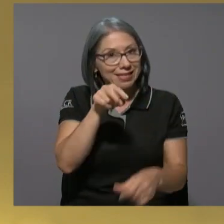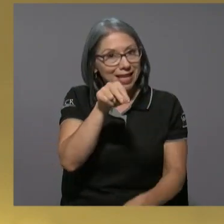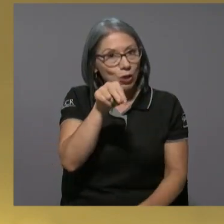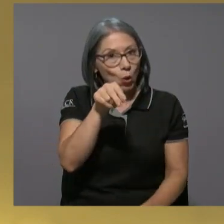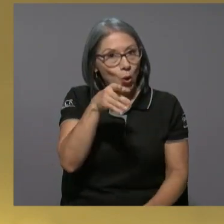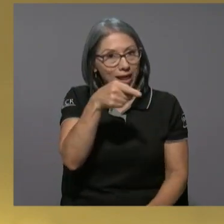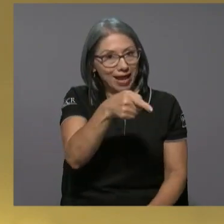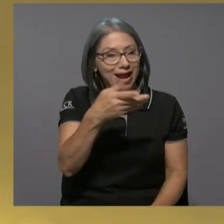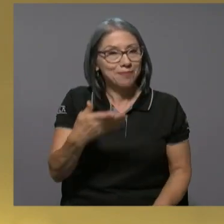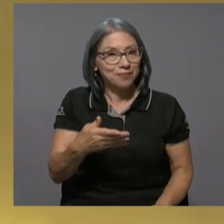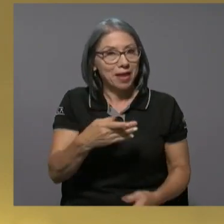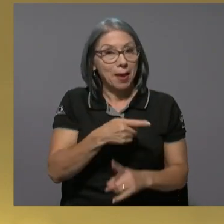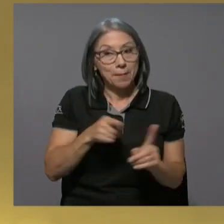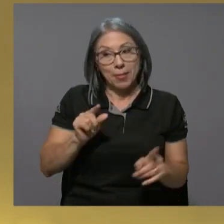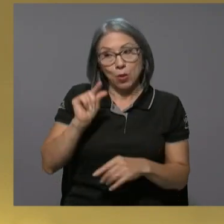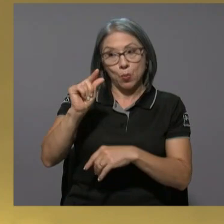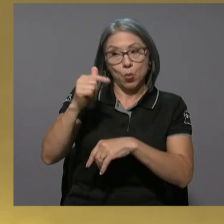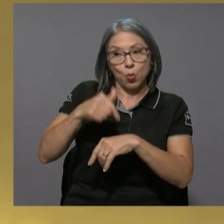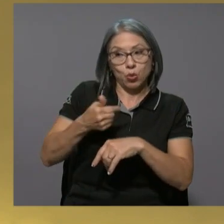hace poco